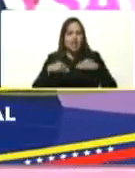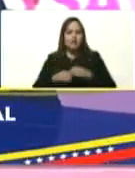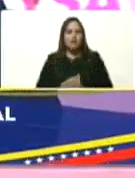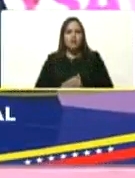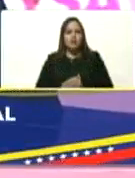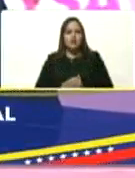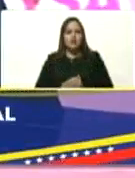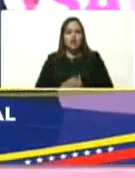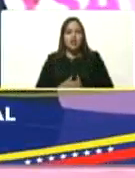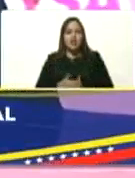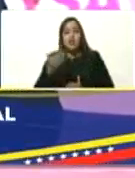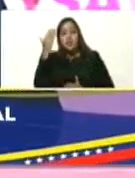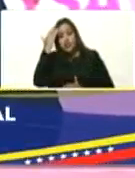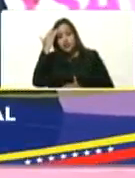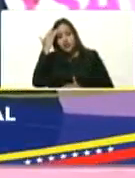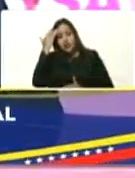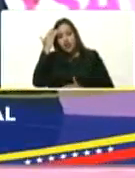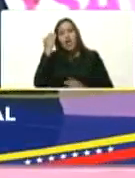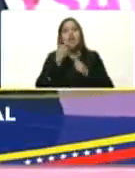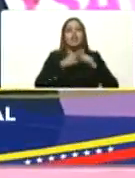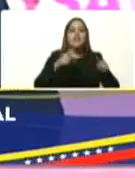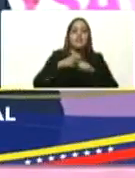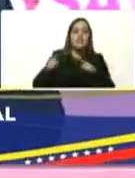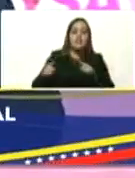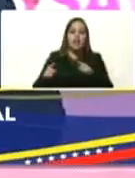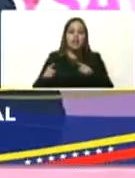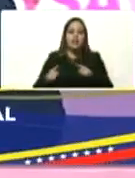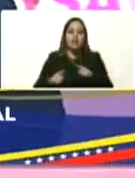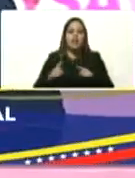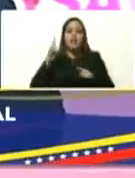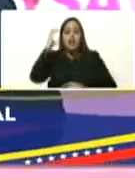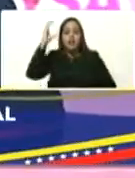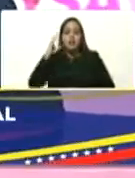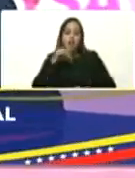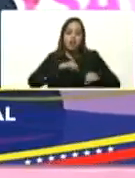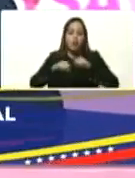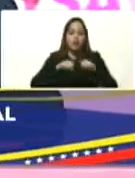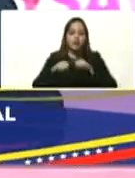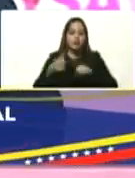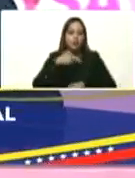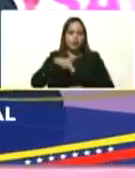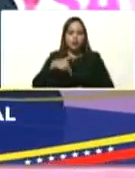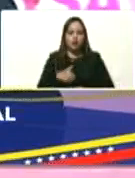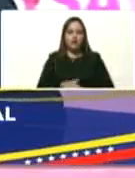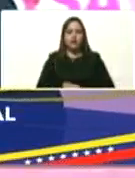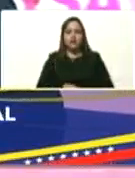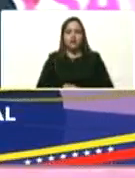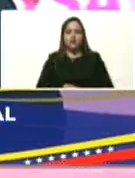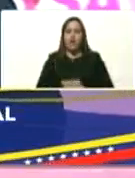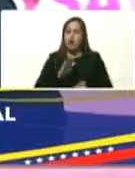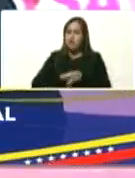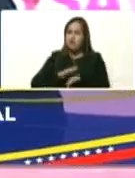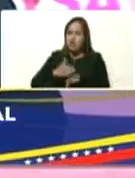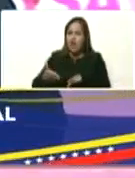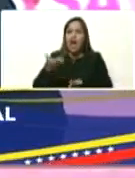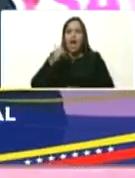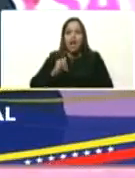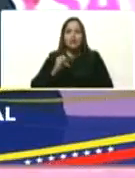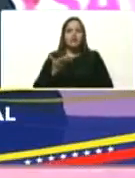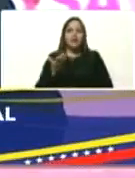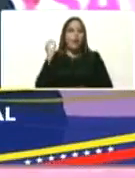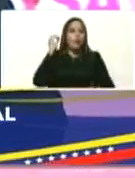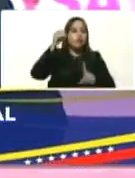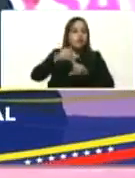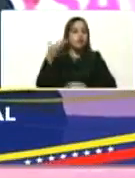la diversidad la capacidad de movilización nuestra. Y esto porque además hay un desafío